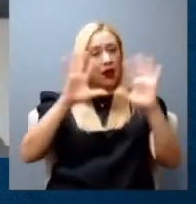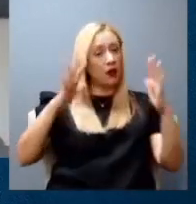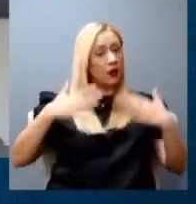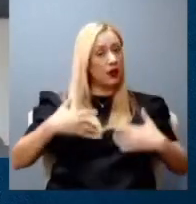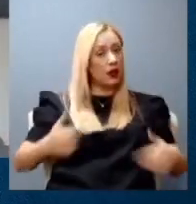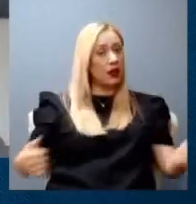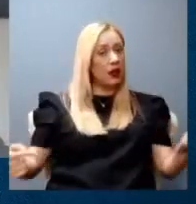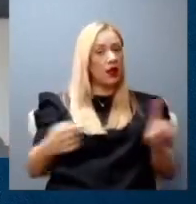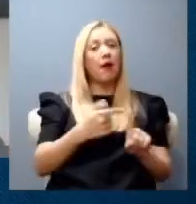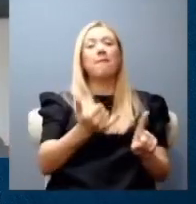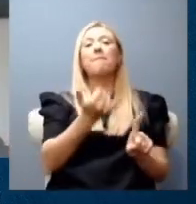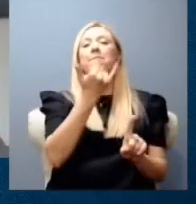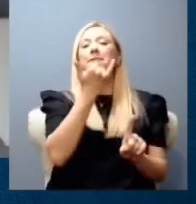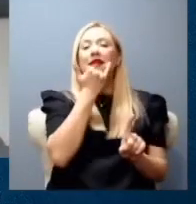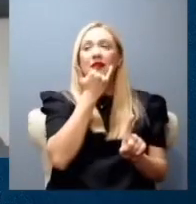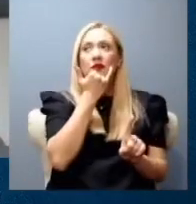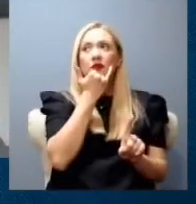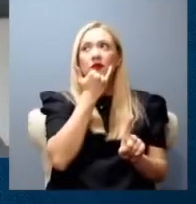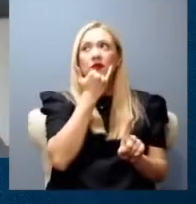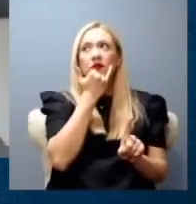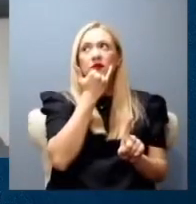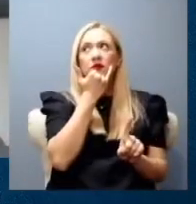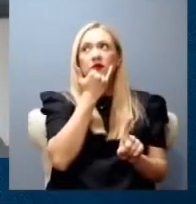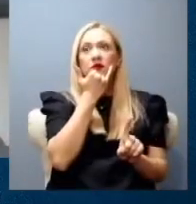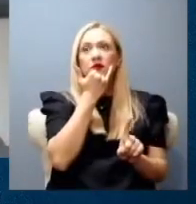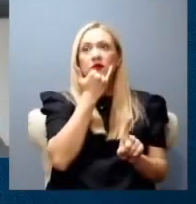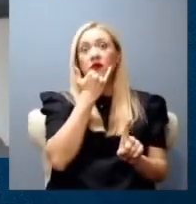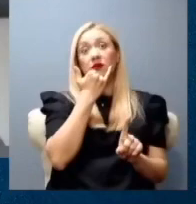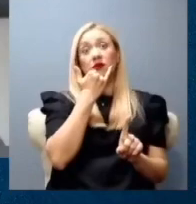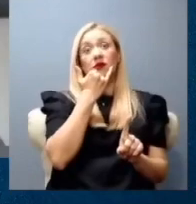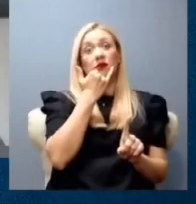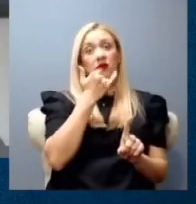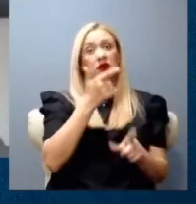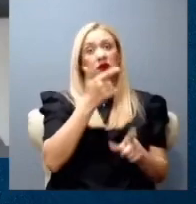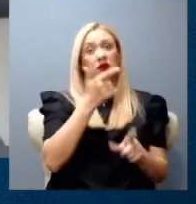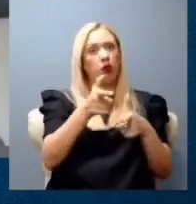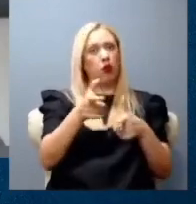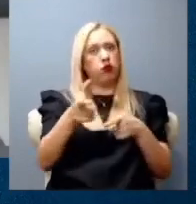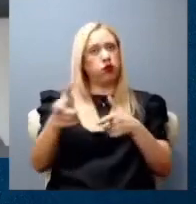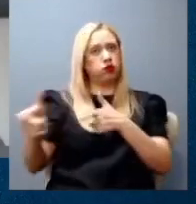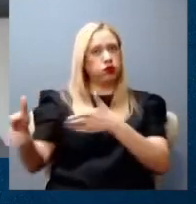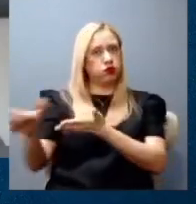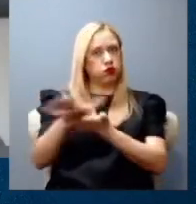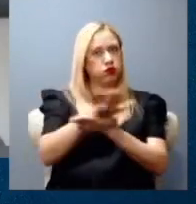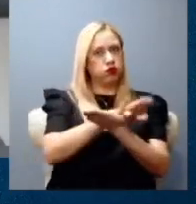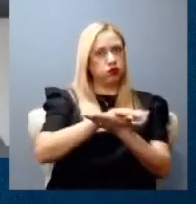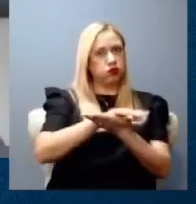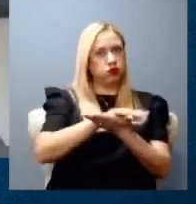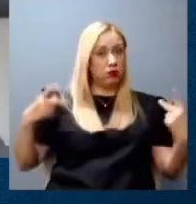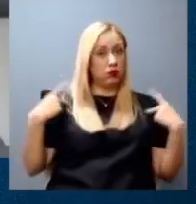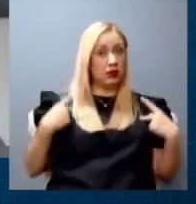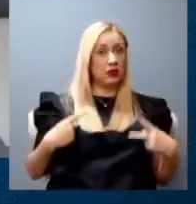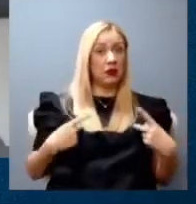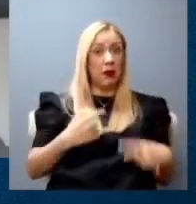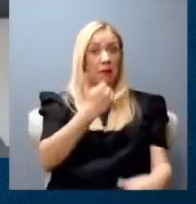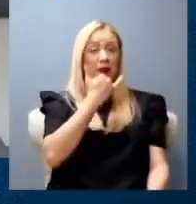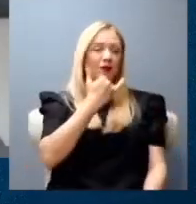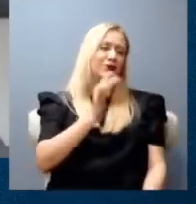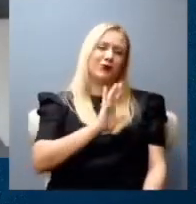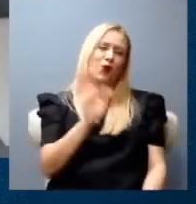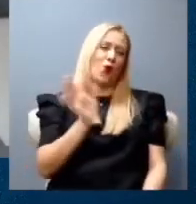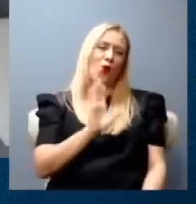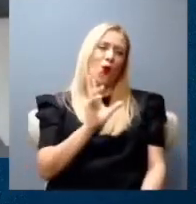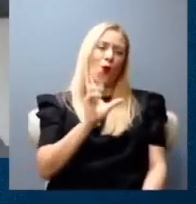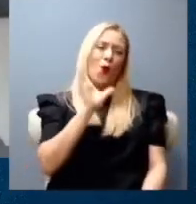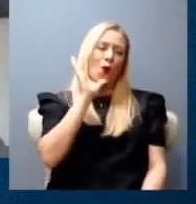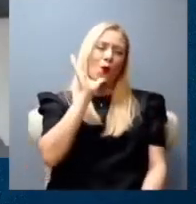grande posible no puede incluir crímenes de guerra o delitos de lesa humanidad. Entonces, hoy por hoy,